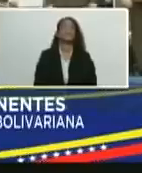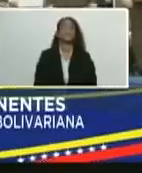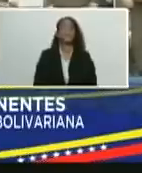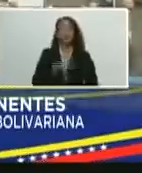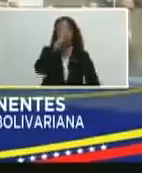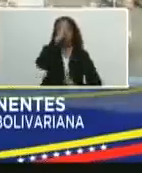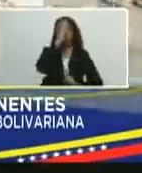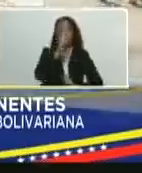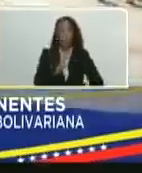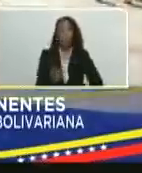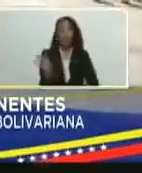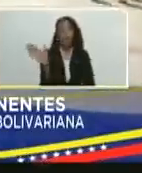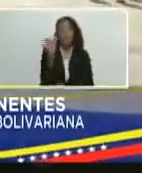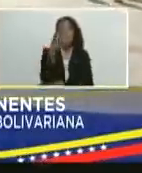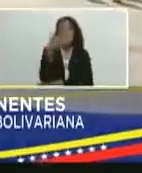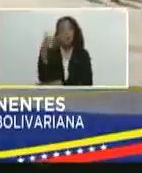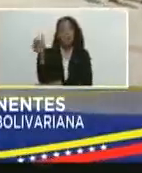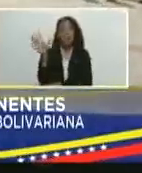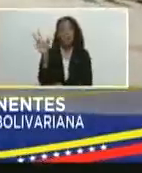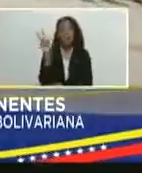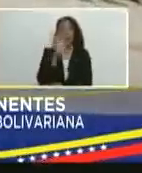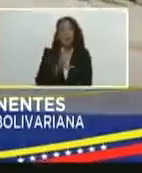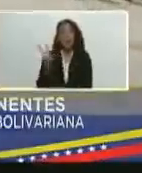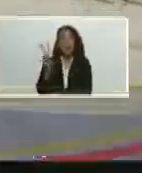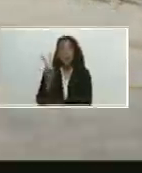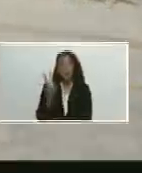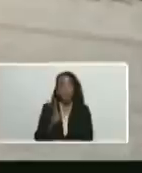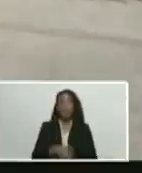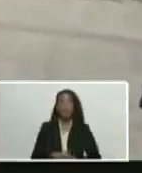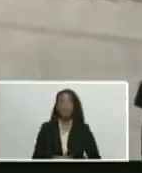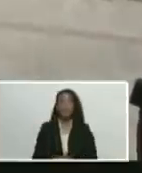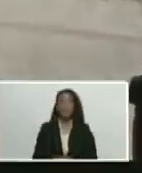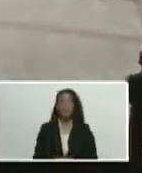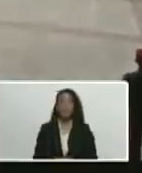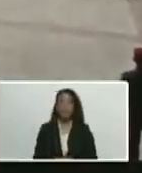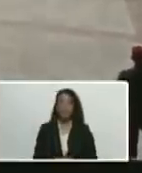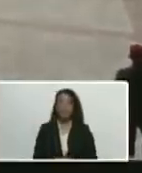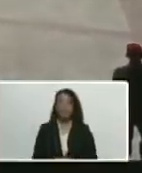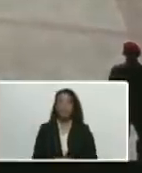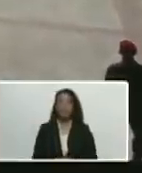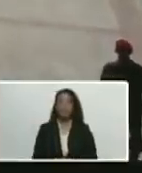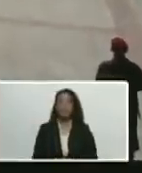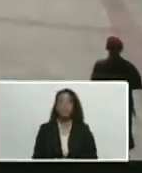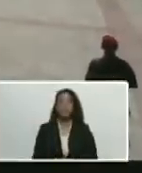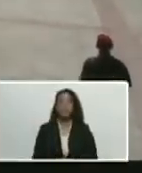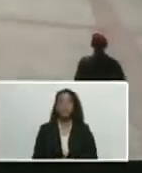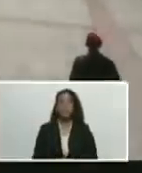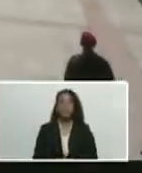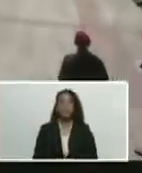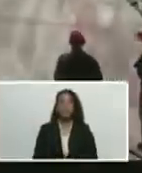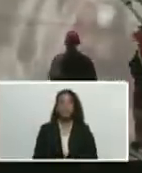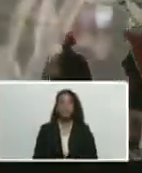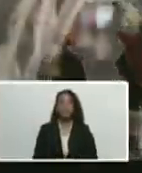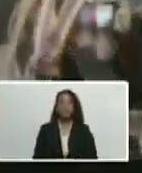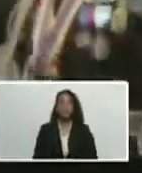Honores a la bandera nacional. ¡Alambro! ¡Ahora!